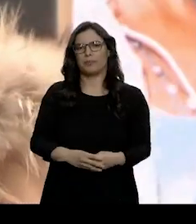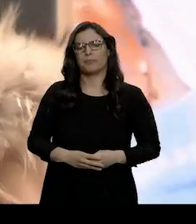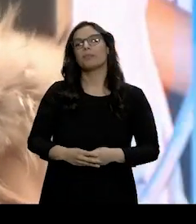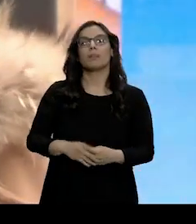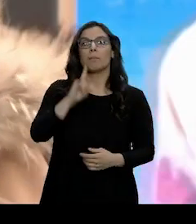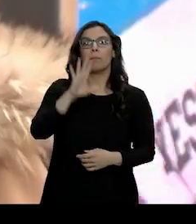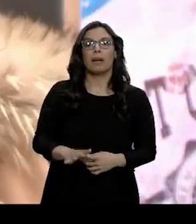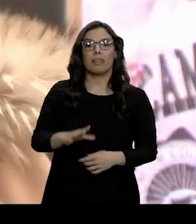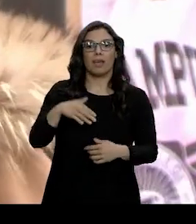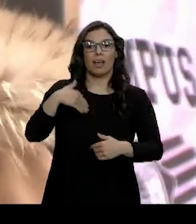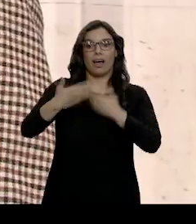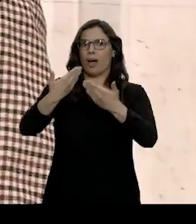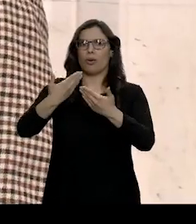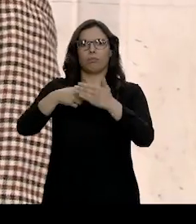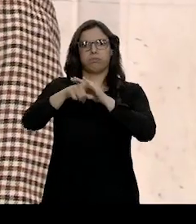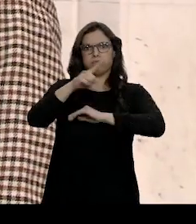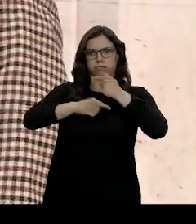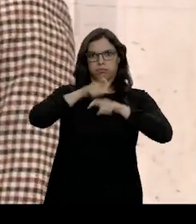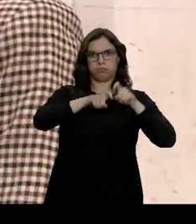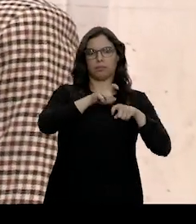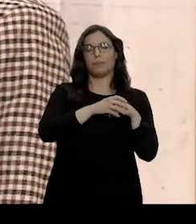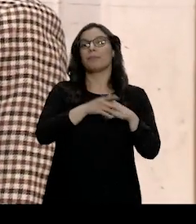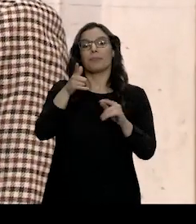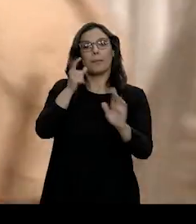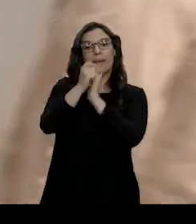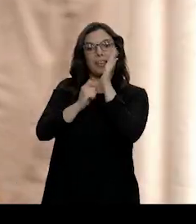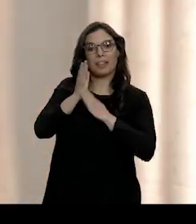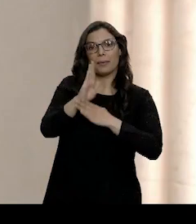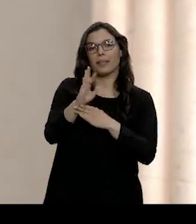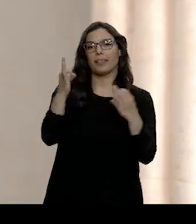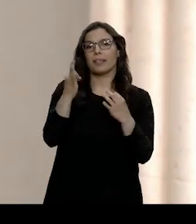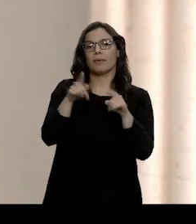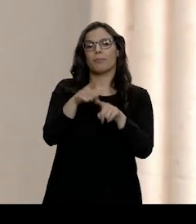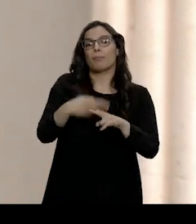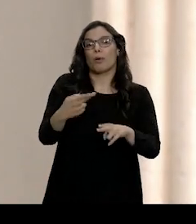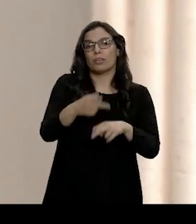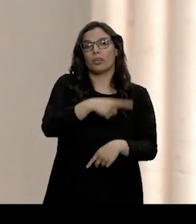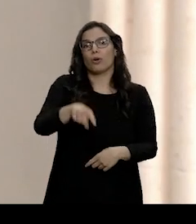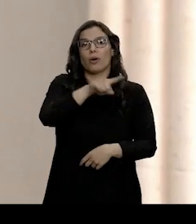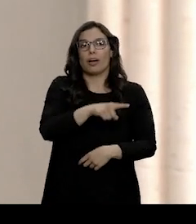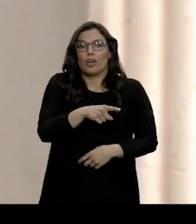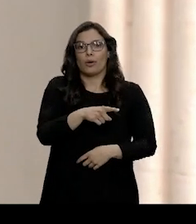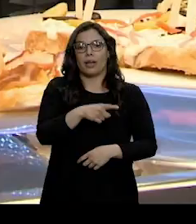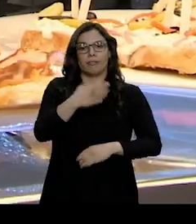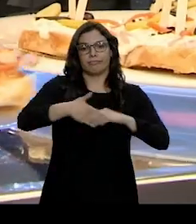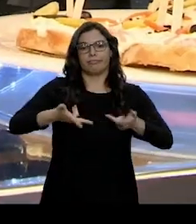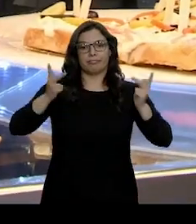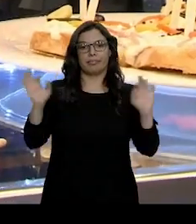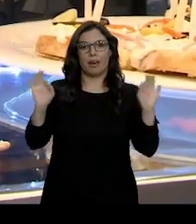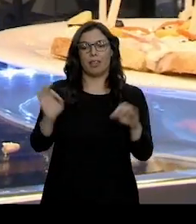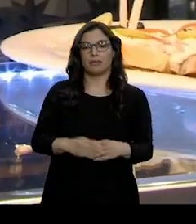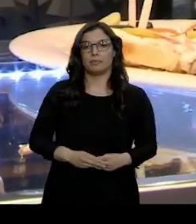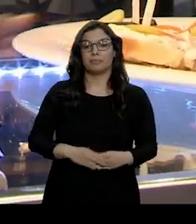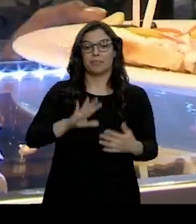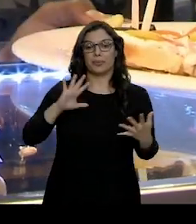Parece que estamos, en vez de avanzando, retrocediendo. Esta medida deberían replantearla pues los políticos que no nos levantan restricciones. Una